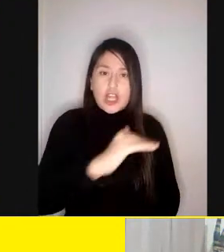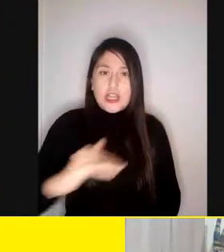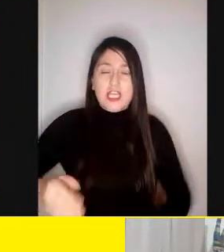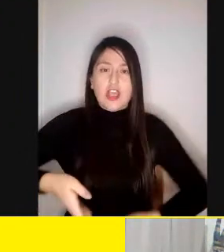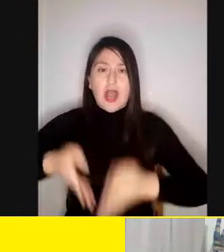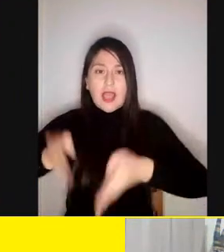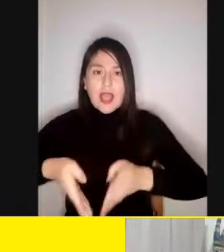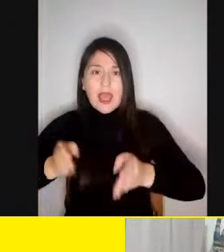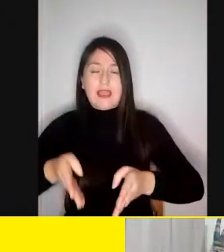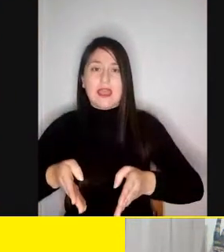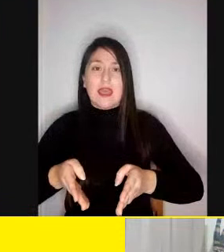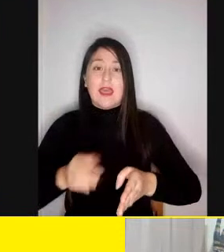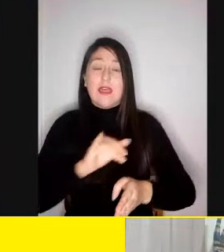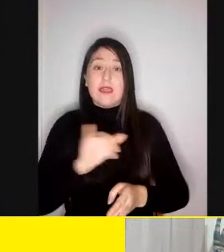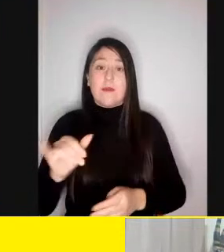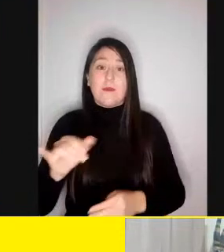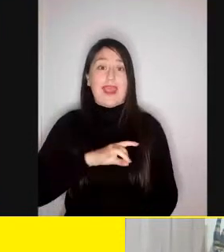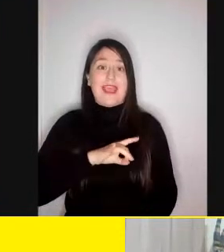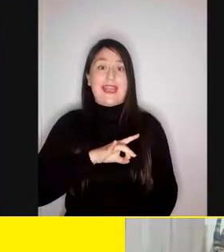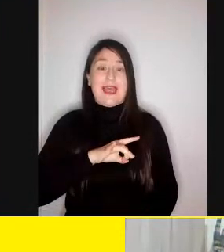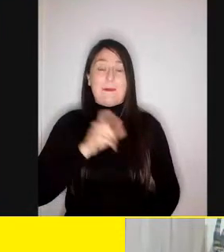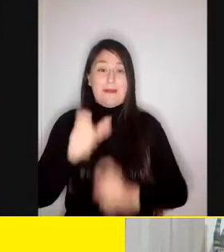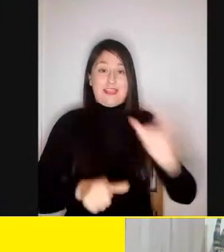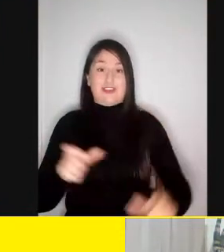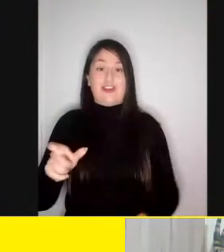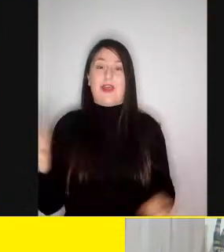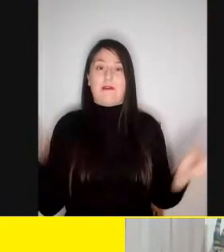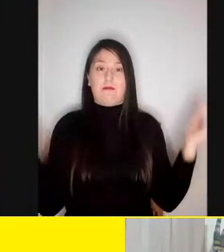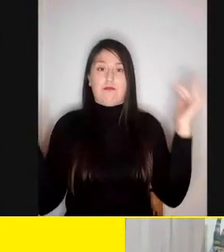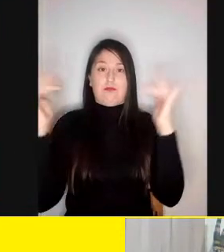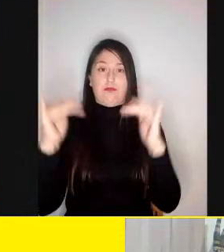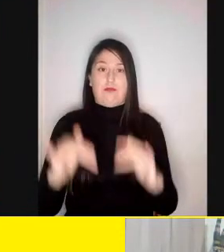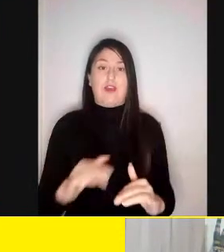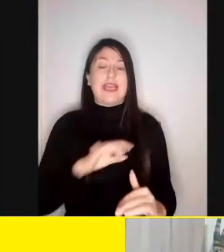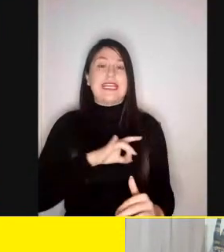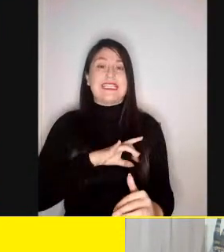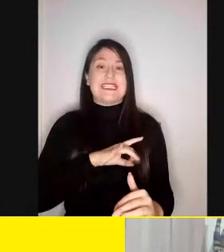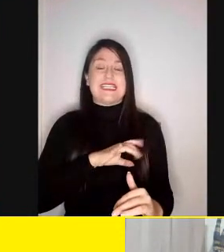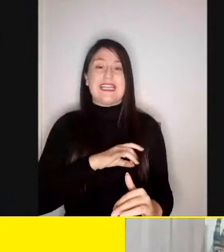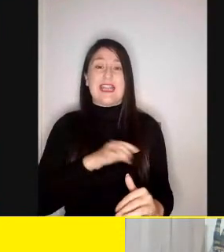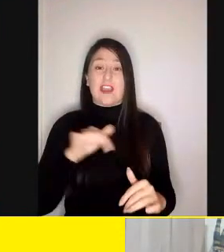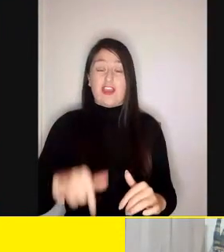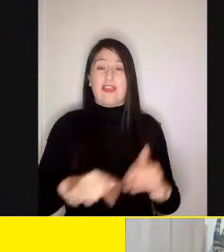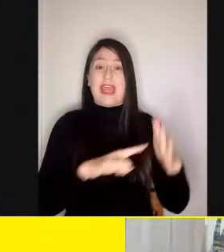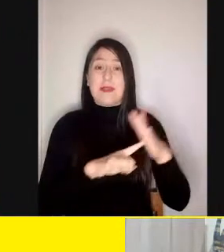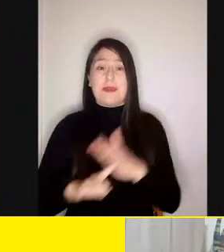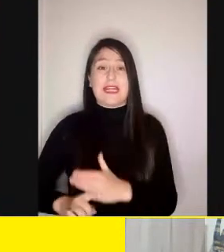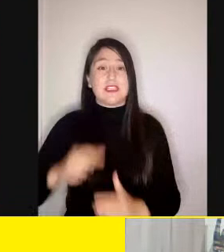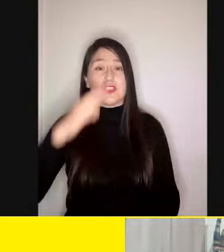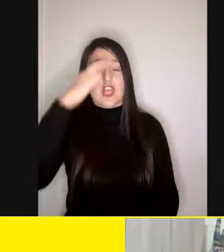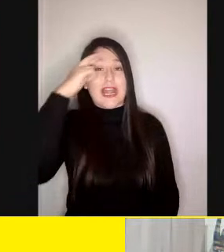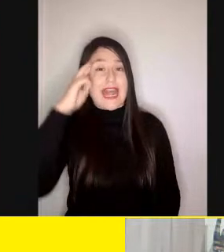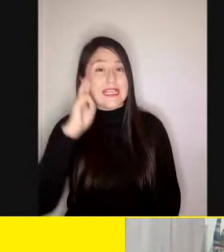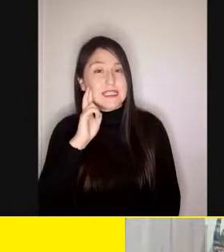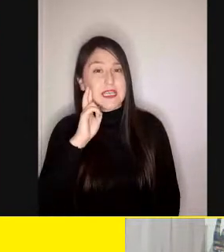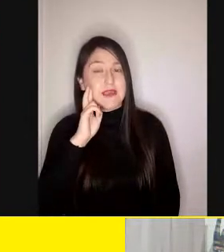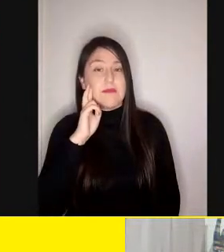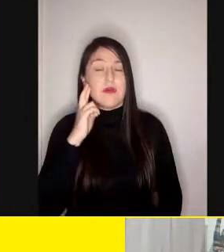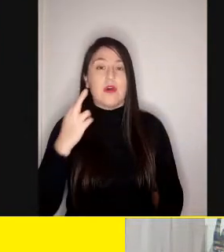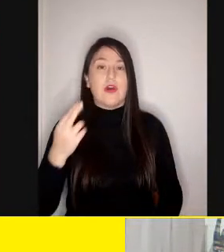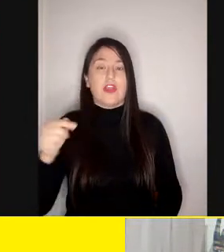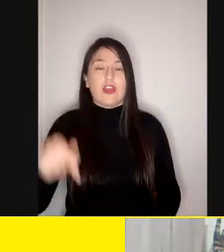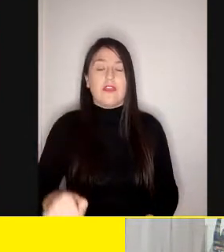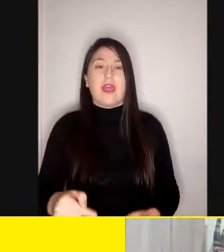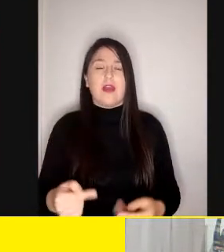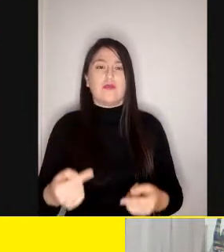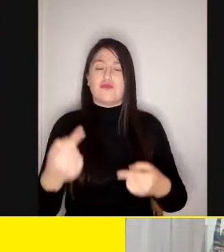que llegaron a Chile intentando sobrevivir, que es el caso de muchos migrantes y el racismo hoy día, son distintas cosas que uno va juntando en esos